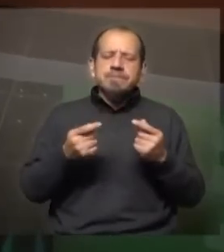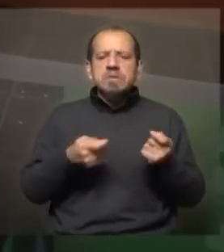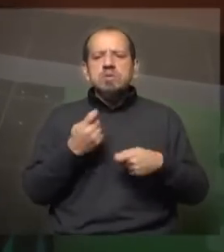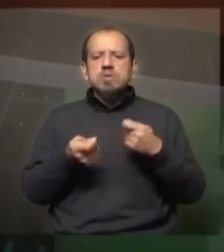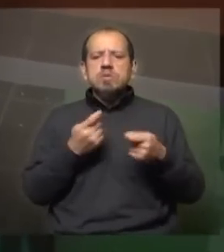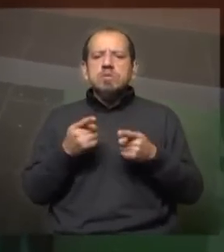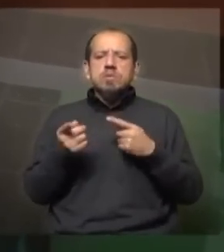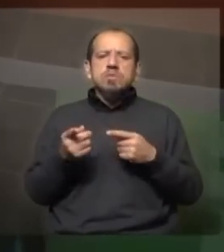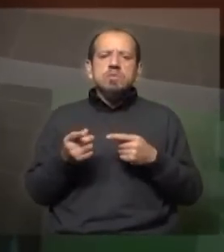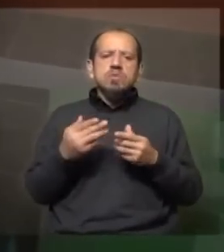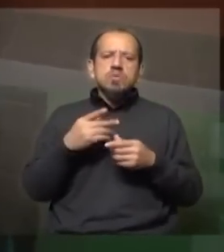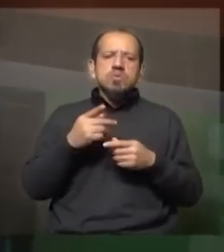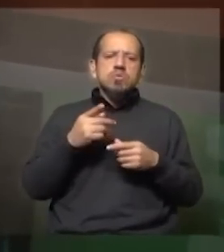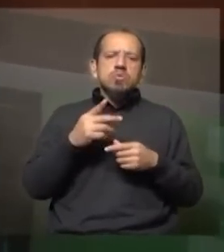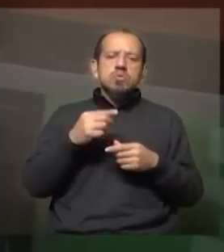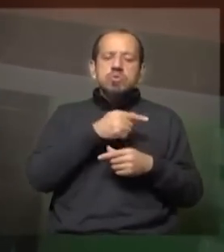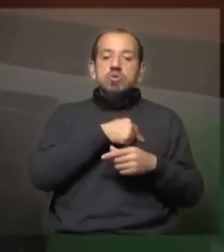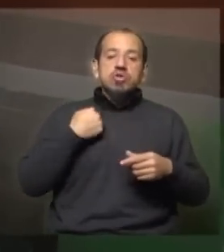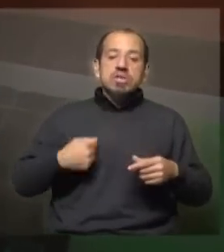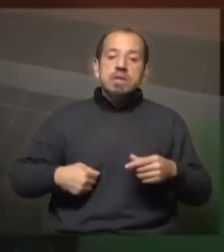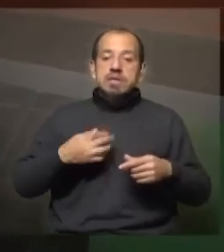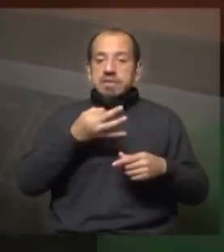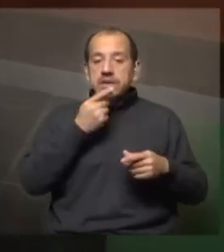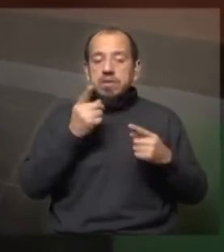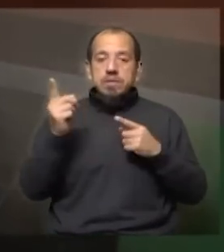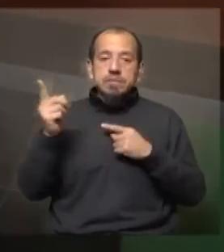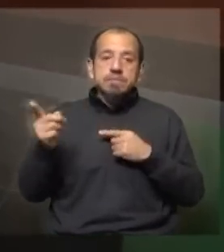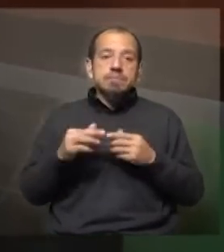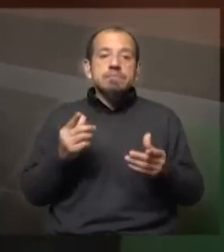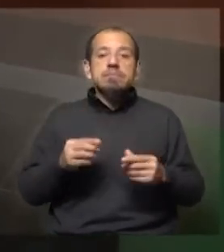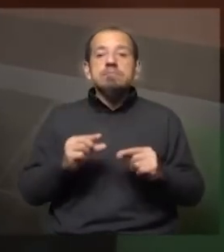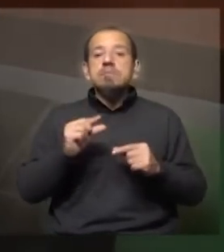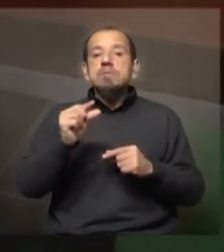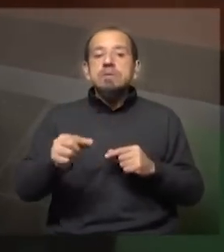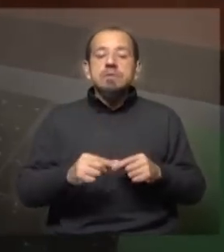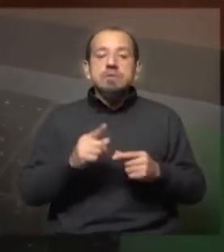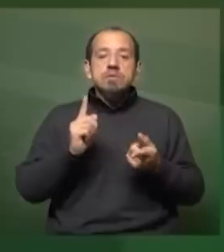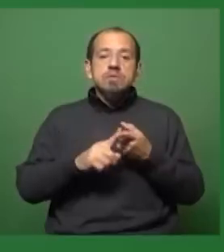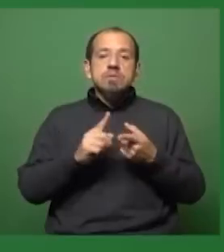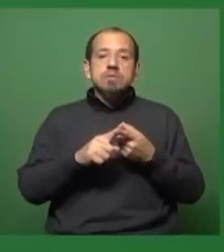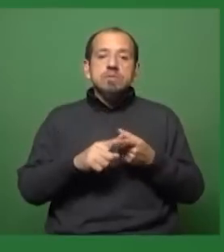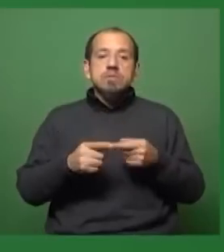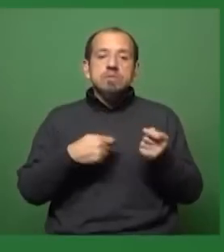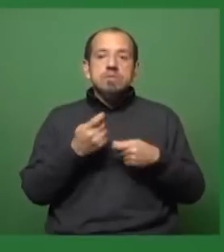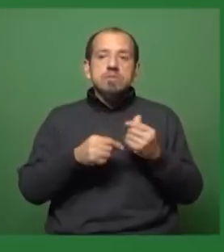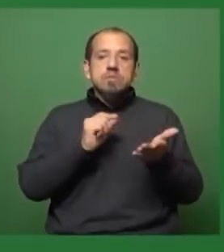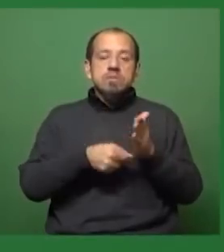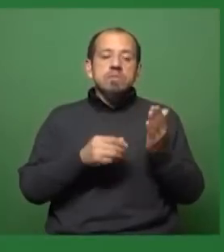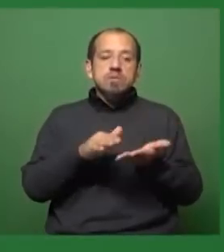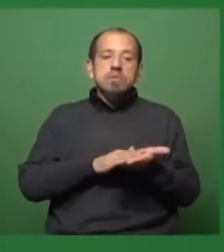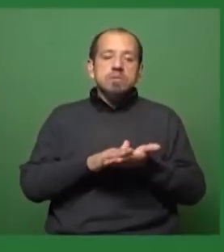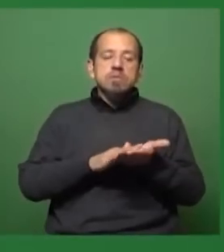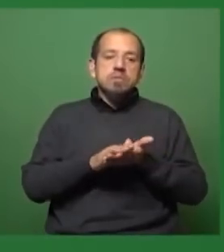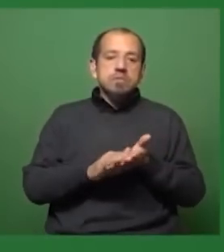un estudio factibilidad con china donde se dijo que además en muy poco tiempo íbamos a tener un acuerdo comercial no se firmó absolutamente nada no